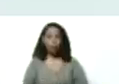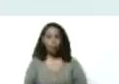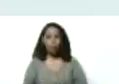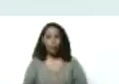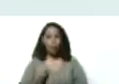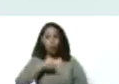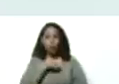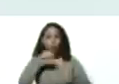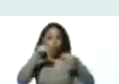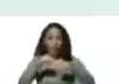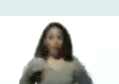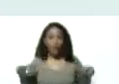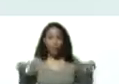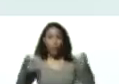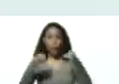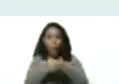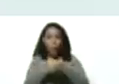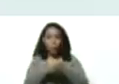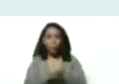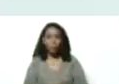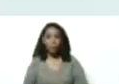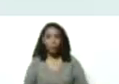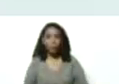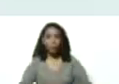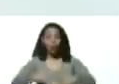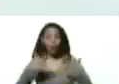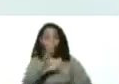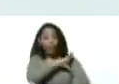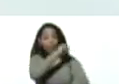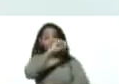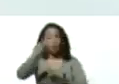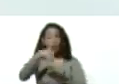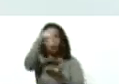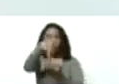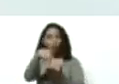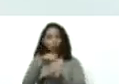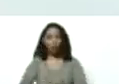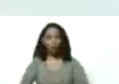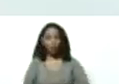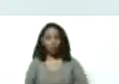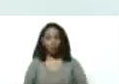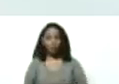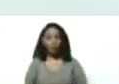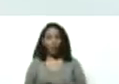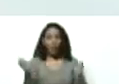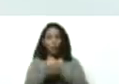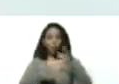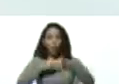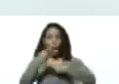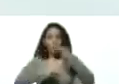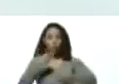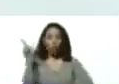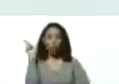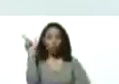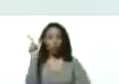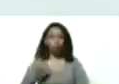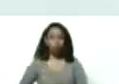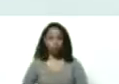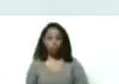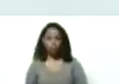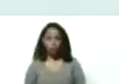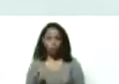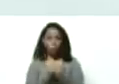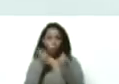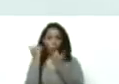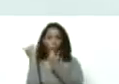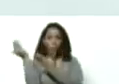en la reunión de la Dirección Nacional del Partido Socialista Unido de Venezuela, con este